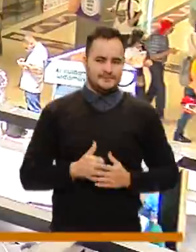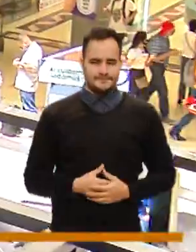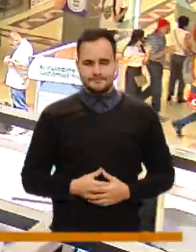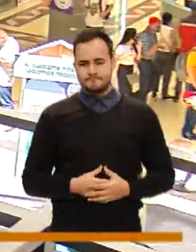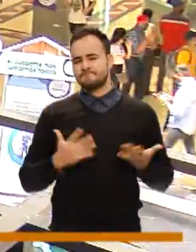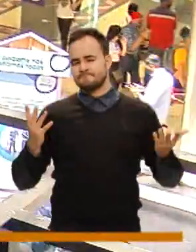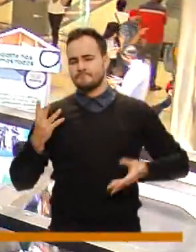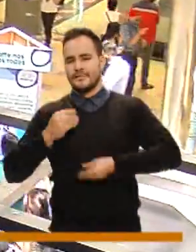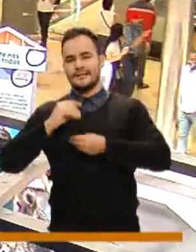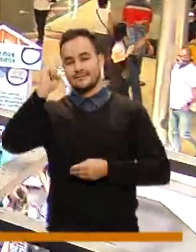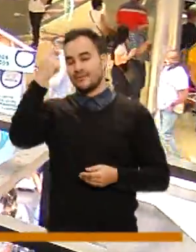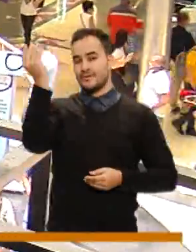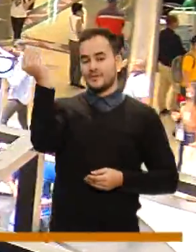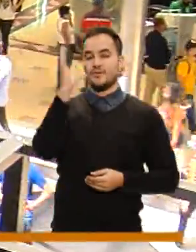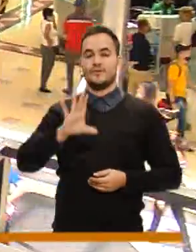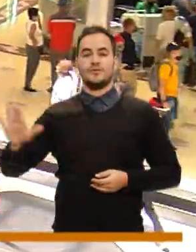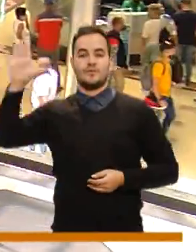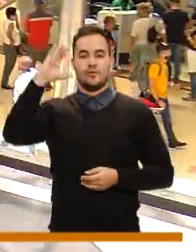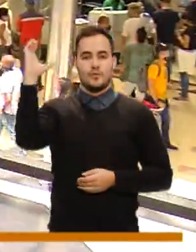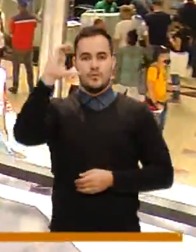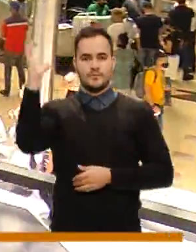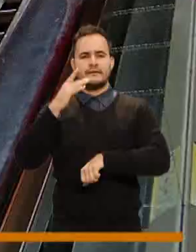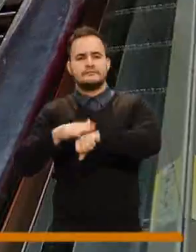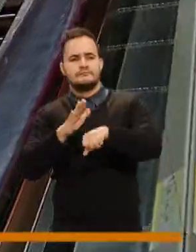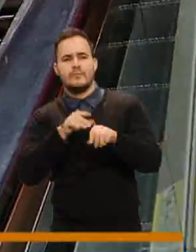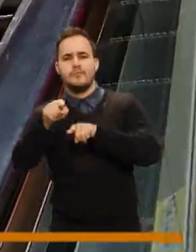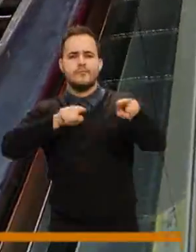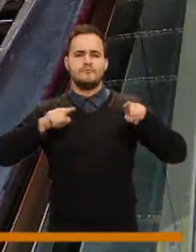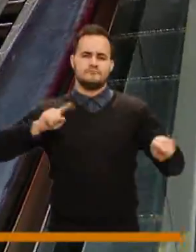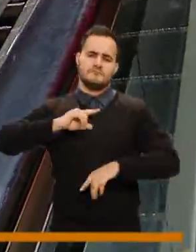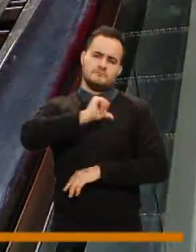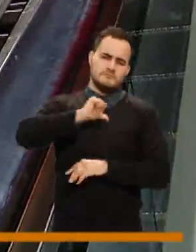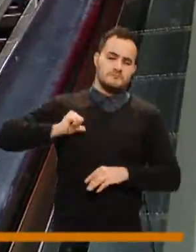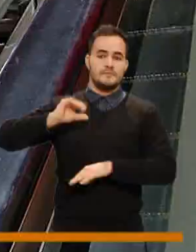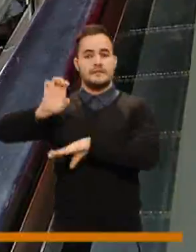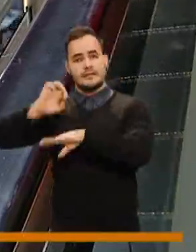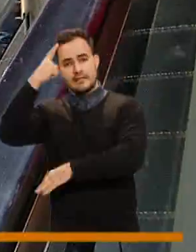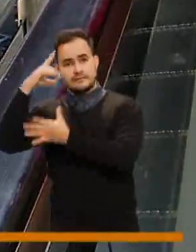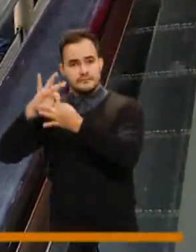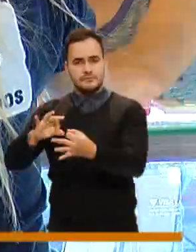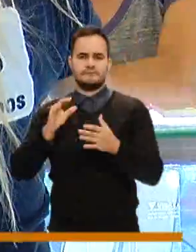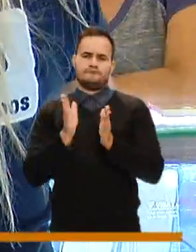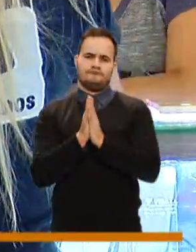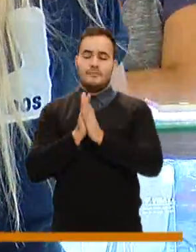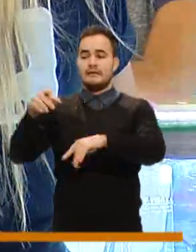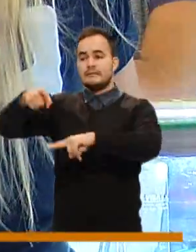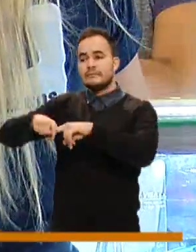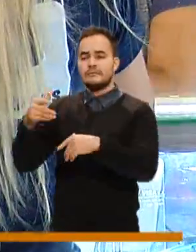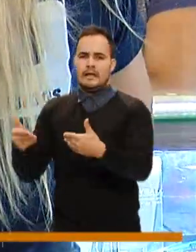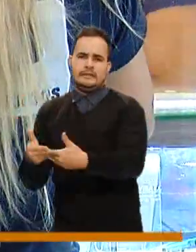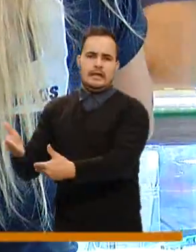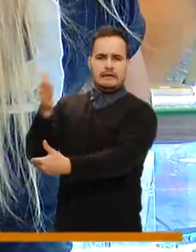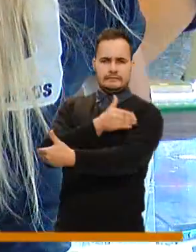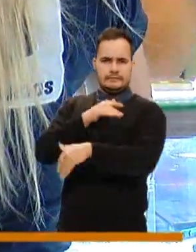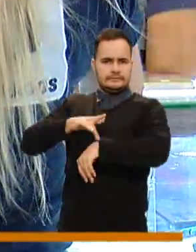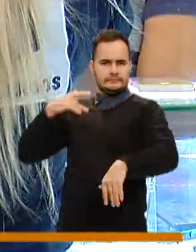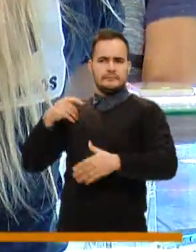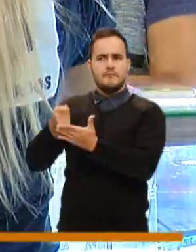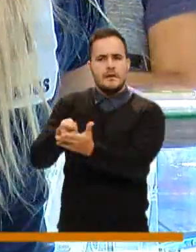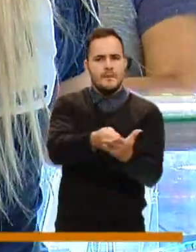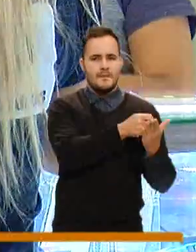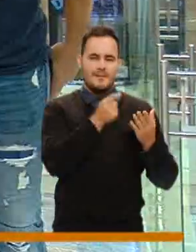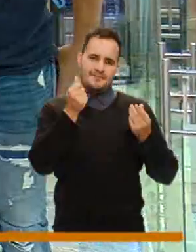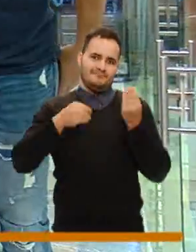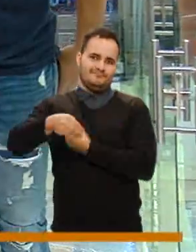Colombia. Además, el gobierno nacional pidió a diversos sectores públicos y privados adelantar la prima de sus